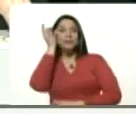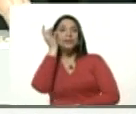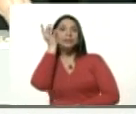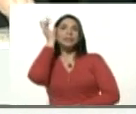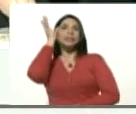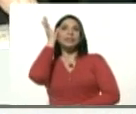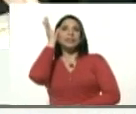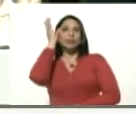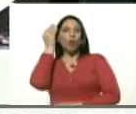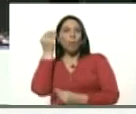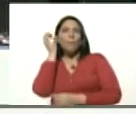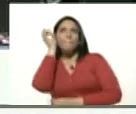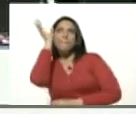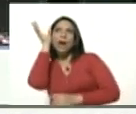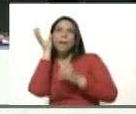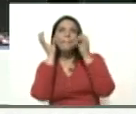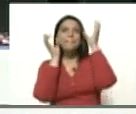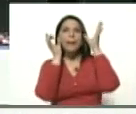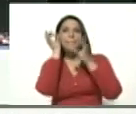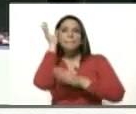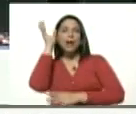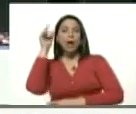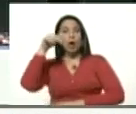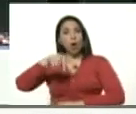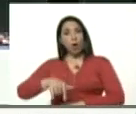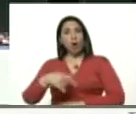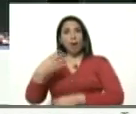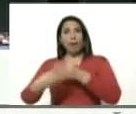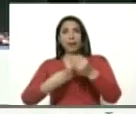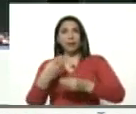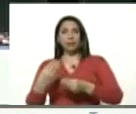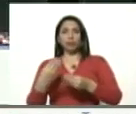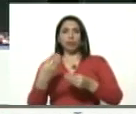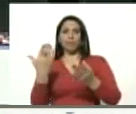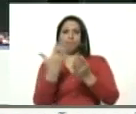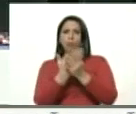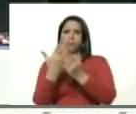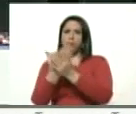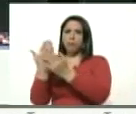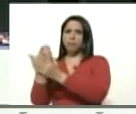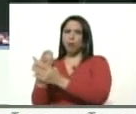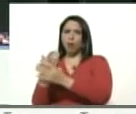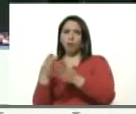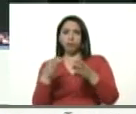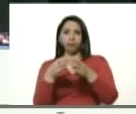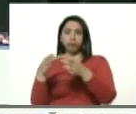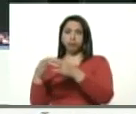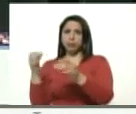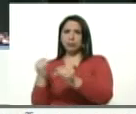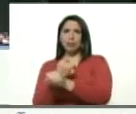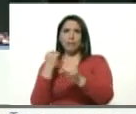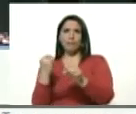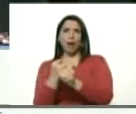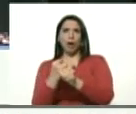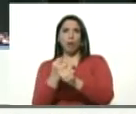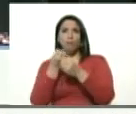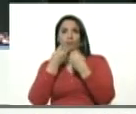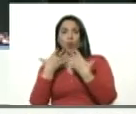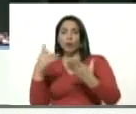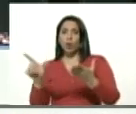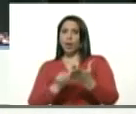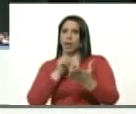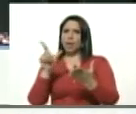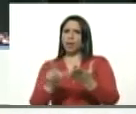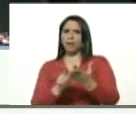creatividad. Hoy hemos editado un conjunto de libros, un trabajo muy bueno de